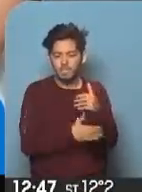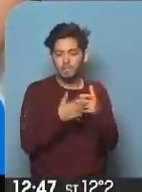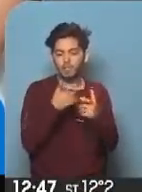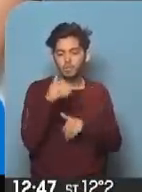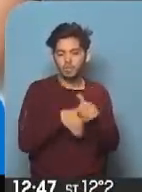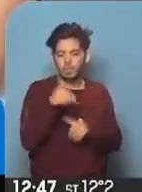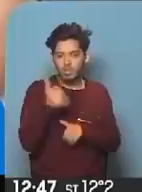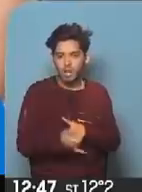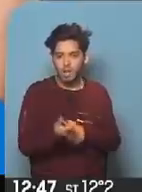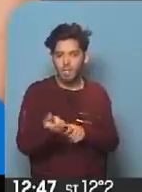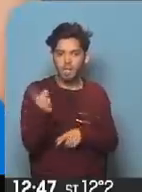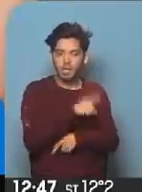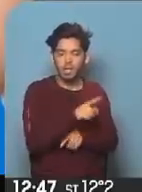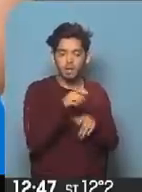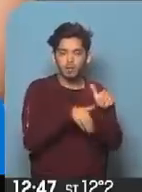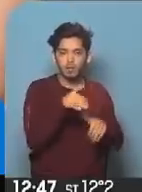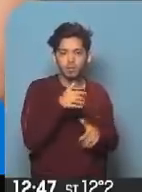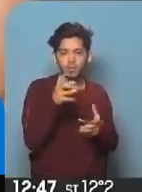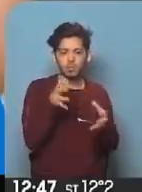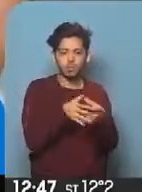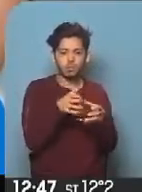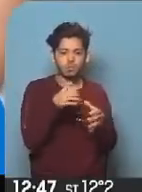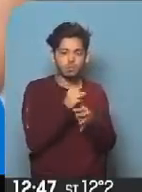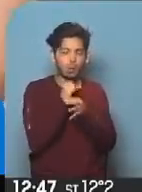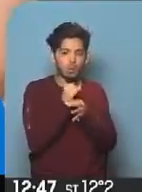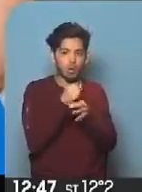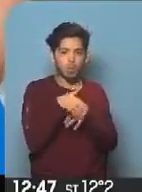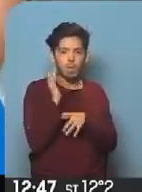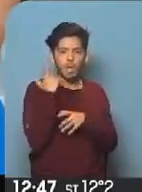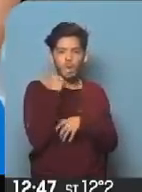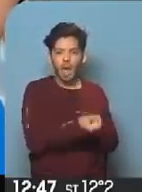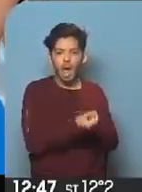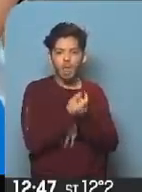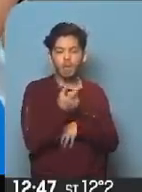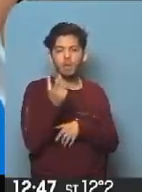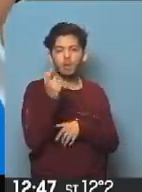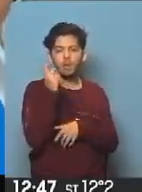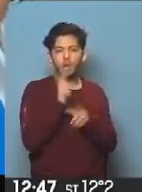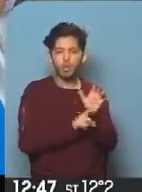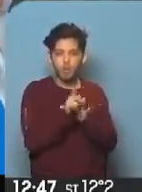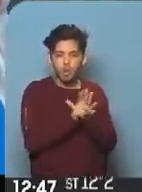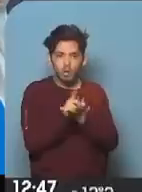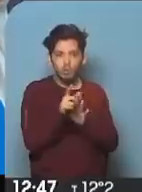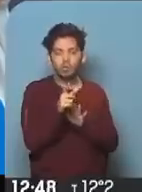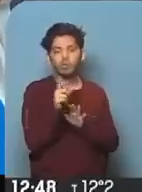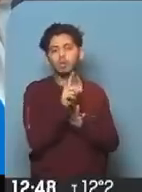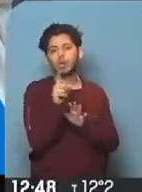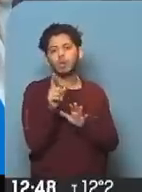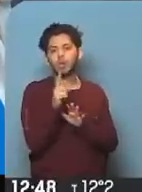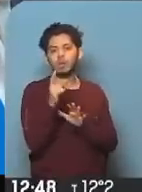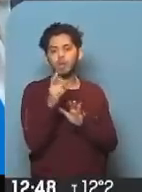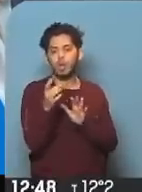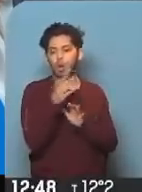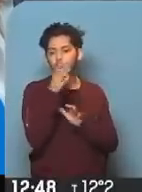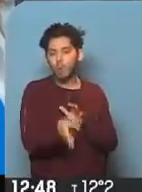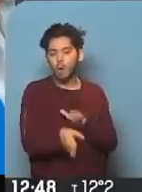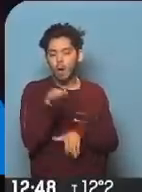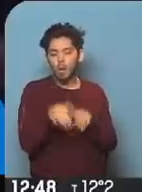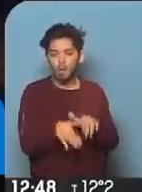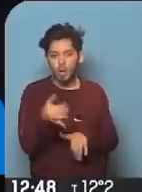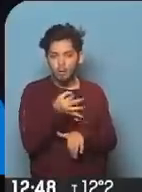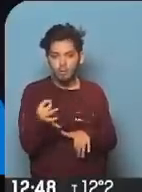puede dar vuelta a la elección porque son los sectores más populares, quizás más alejados, los del norte, los que no se acercan a las urnas tanto. Bueno, ese es